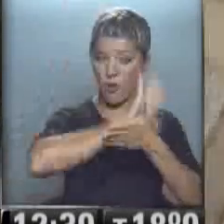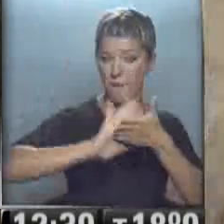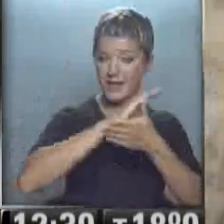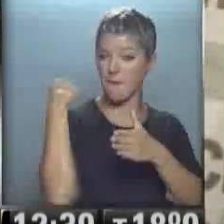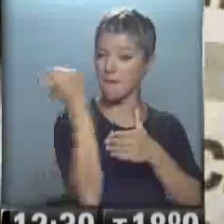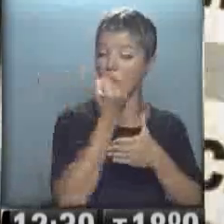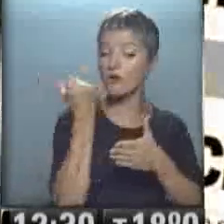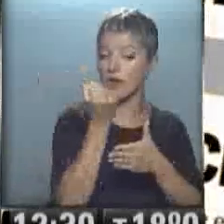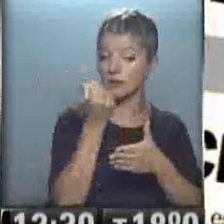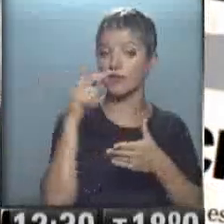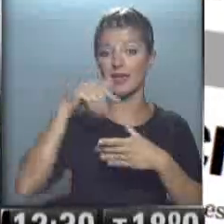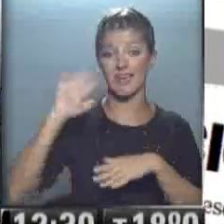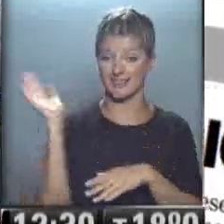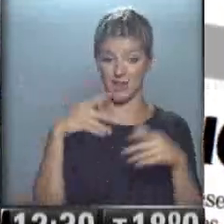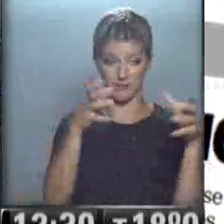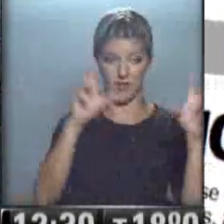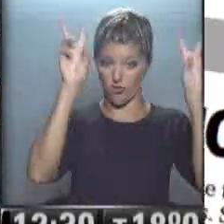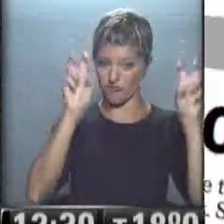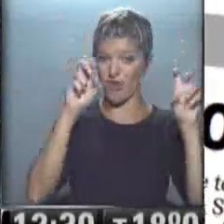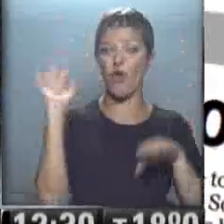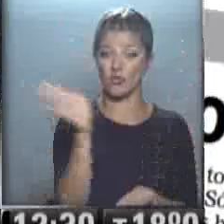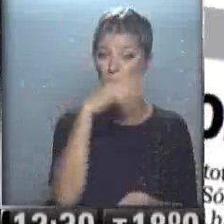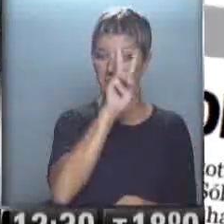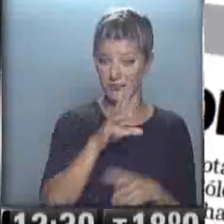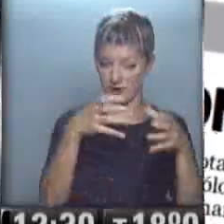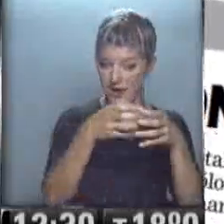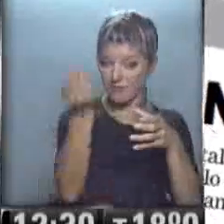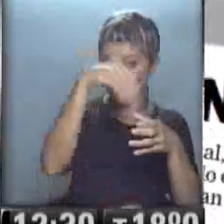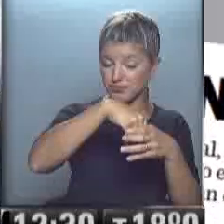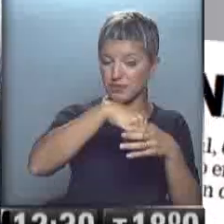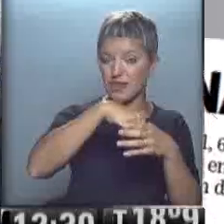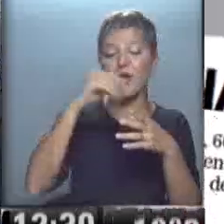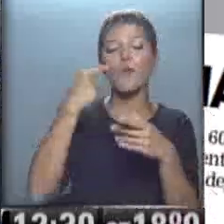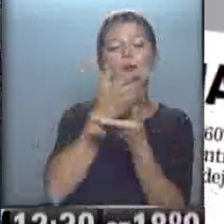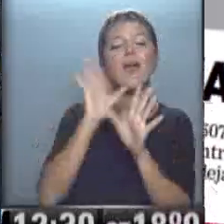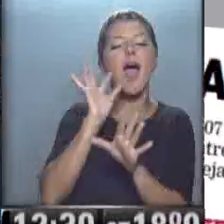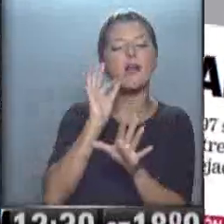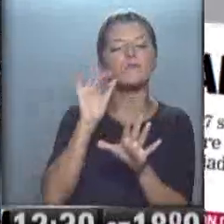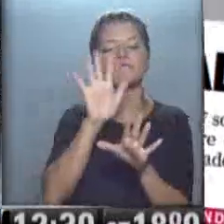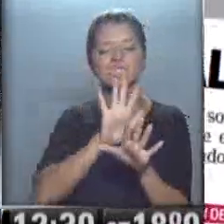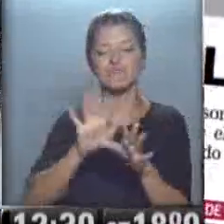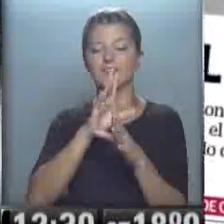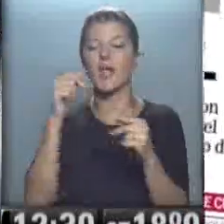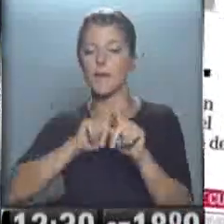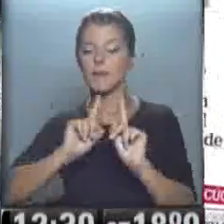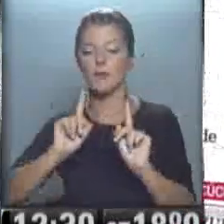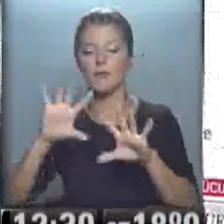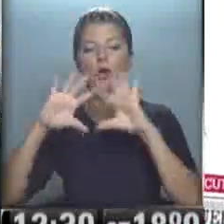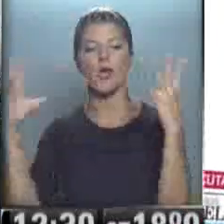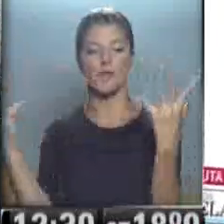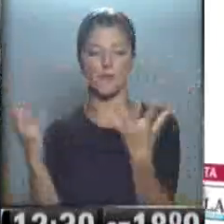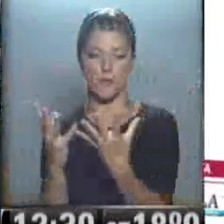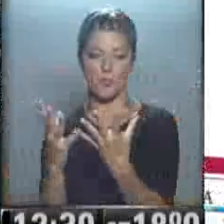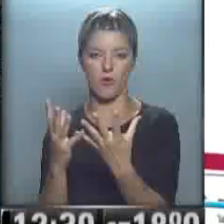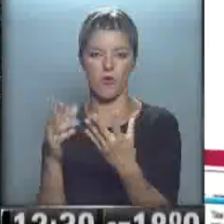participan de todo somos Venezuela esparcen una verdad a medias en un mundo donde ya es innegable que la